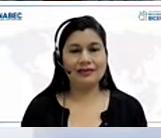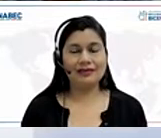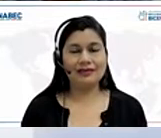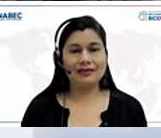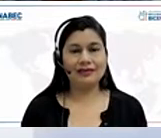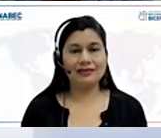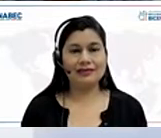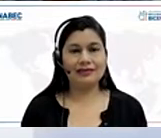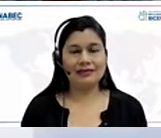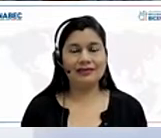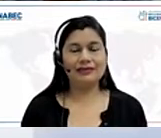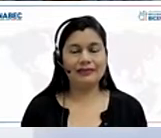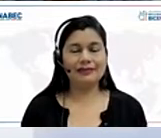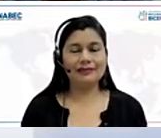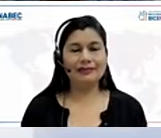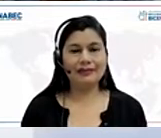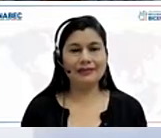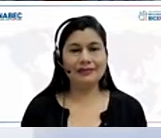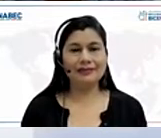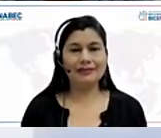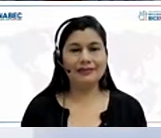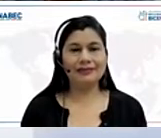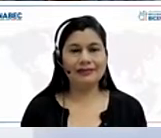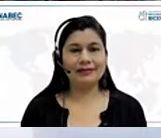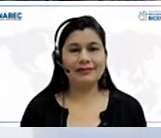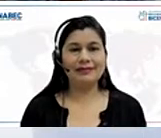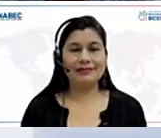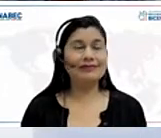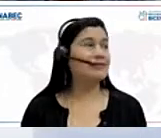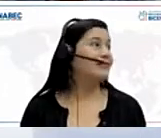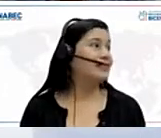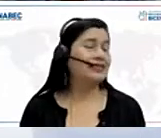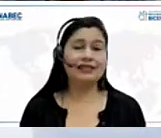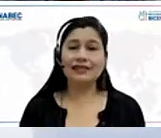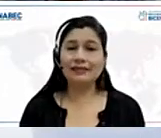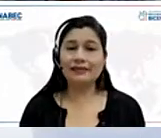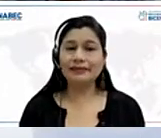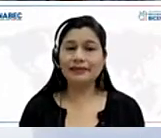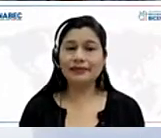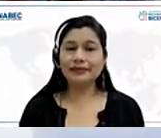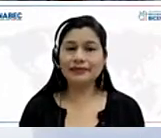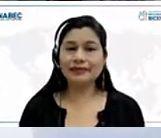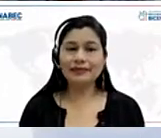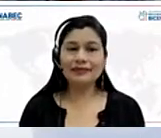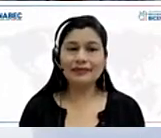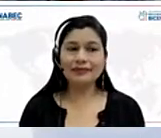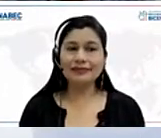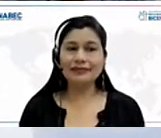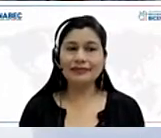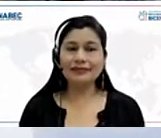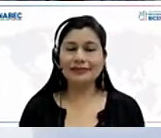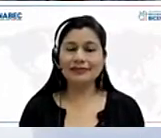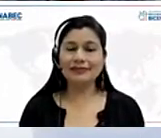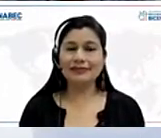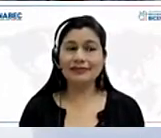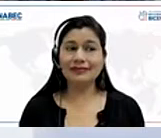no es como que 2 años nada más de estudio como una maestría convencional, es más largo. Sin embargo, la cobertura del gobierno de Japón